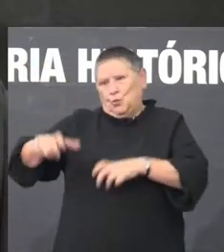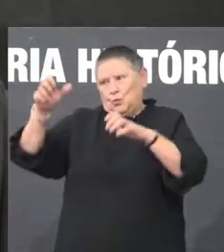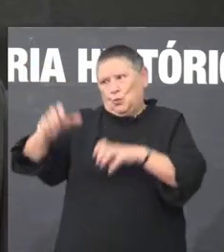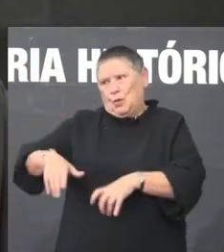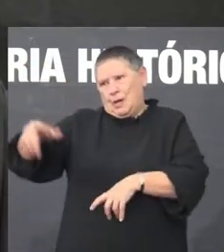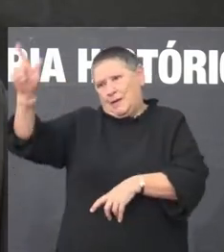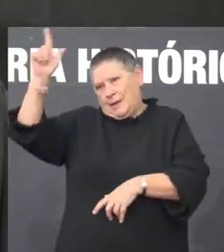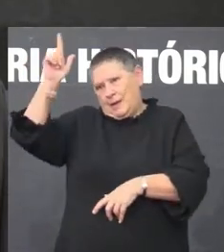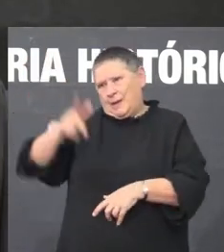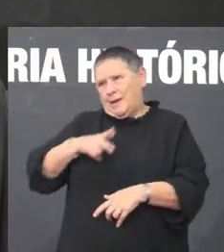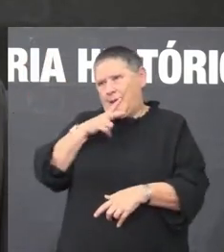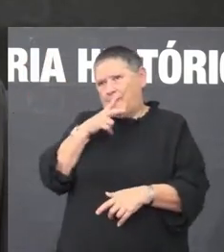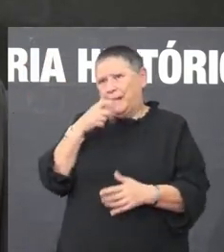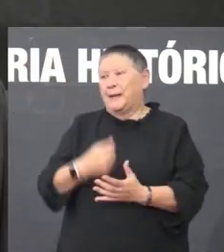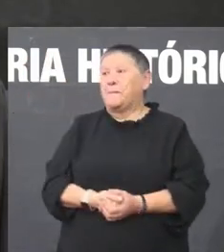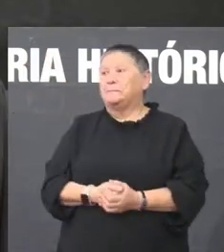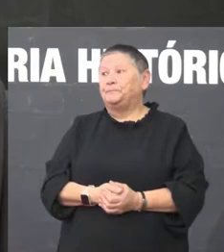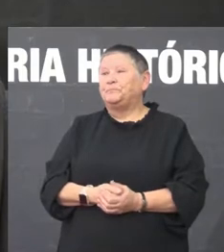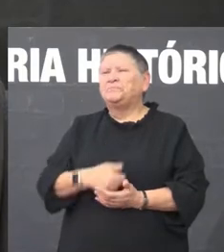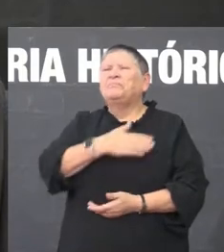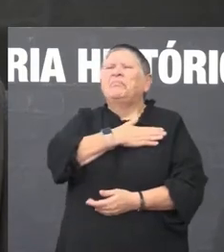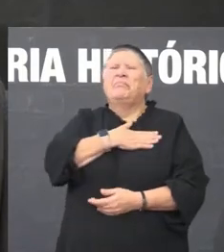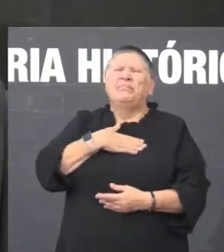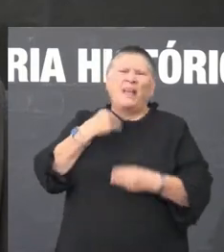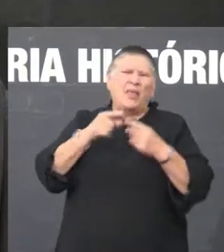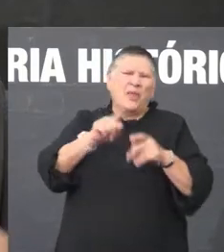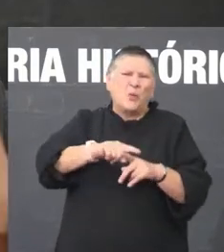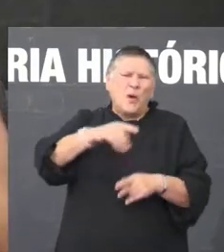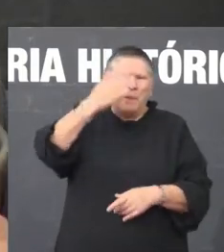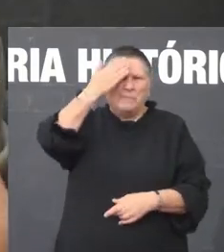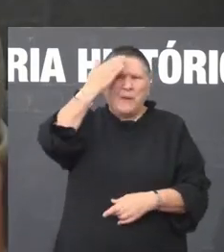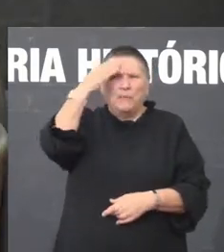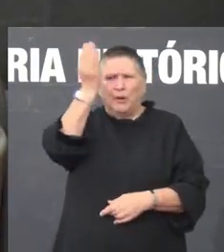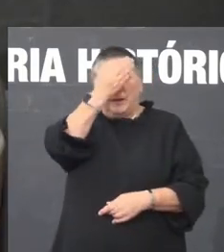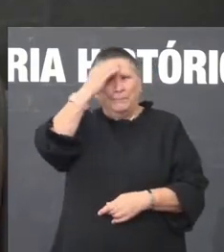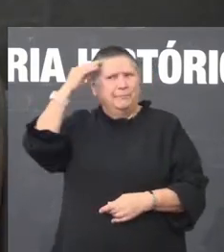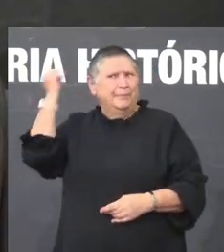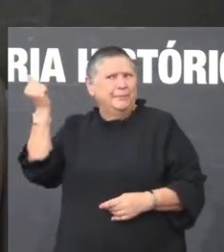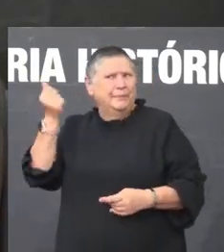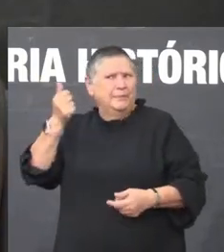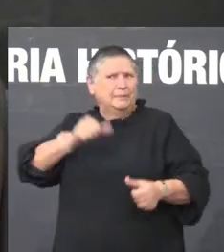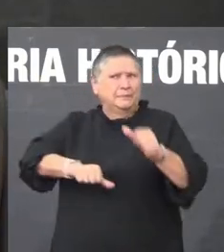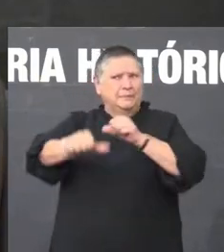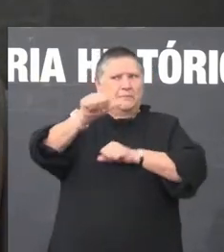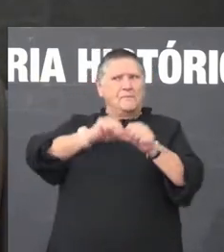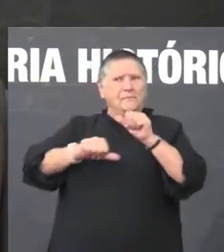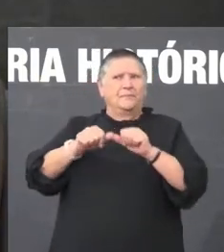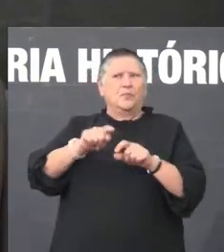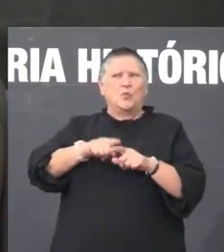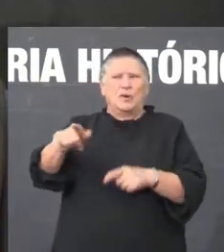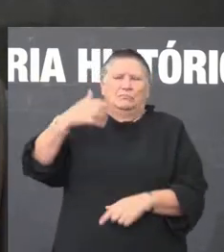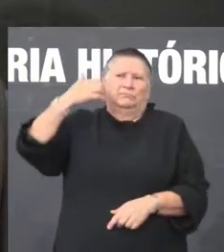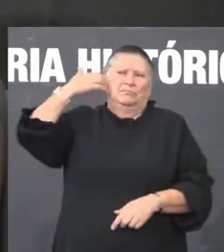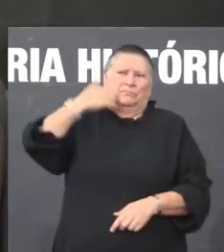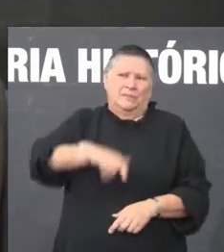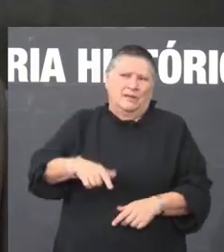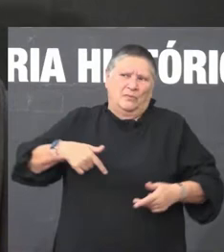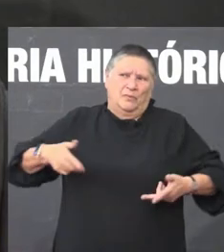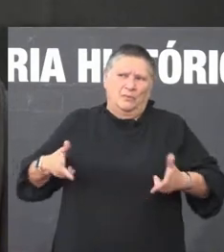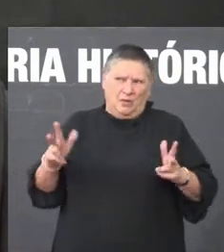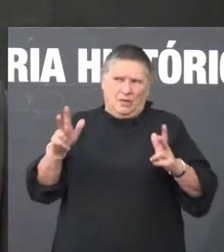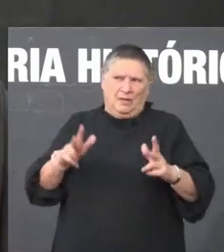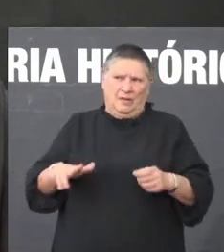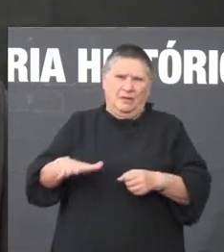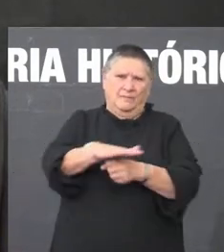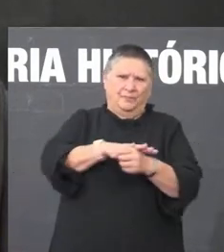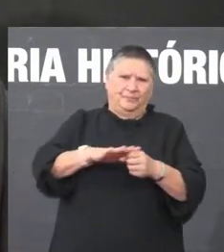Que é o que intentan aproveitarse desa desmemoria, que é unha anomalía efectivamente democrática en calquera estado da nosa contorna, que